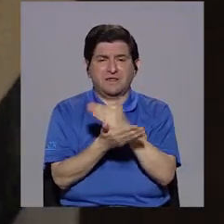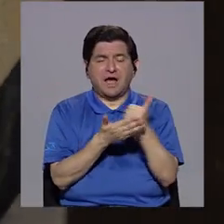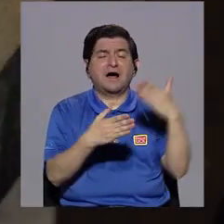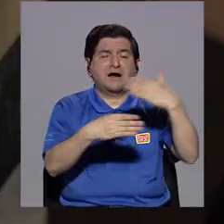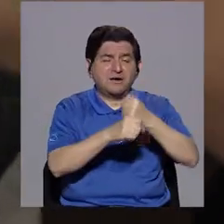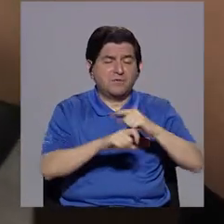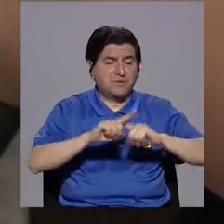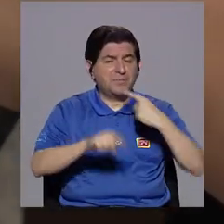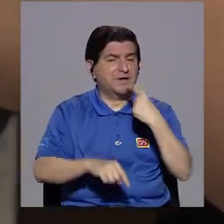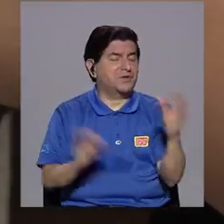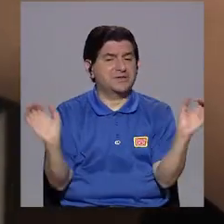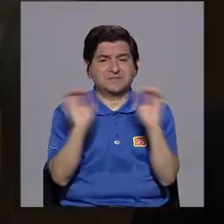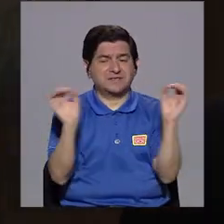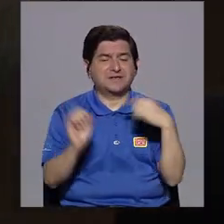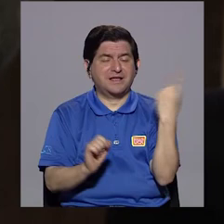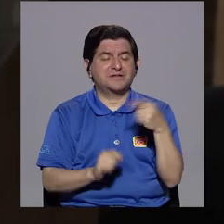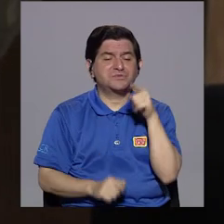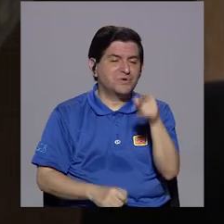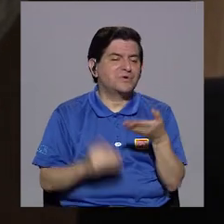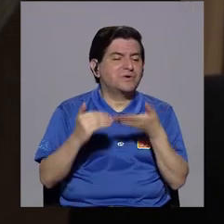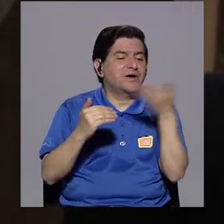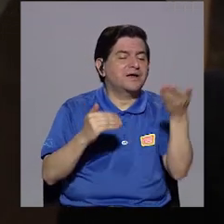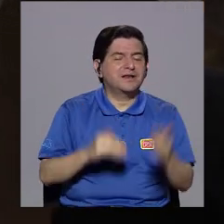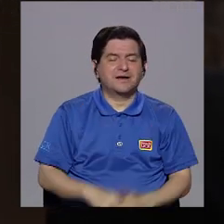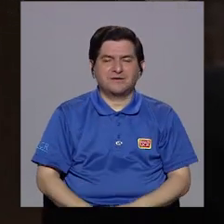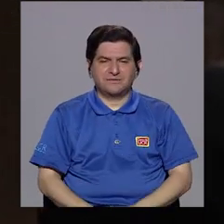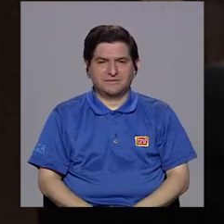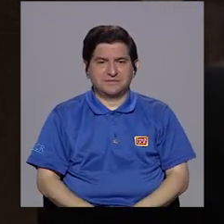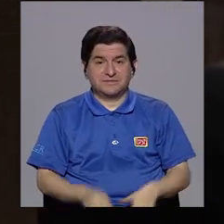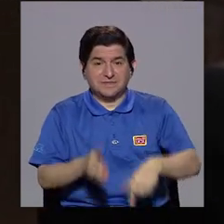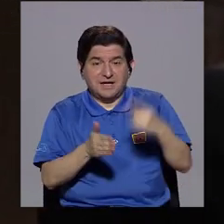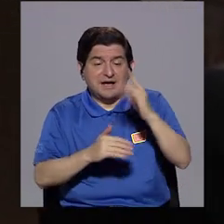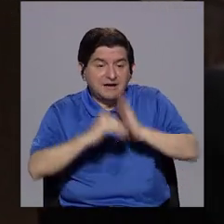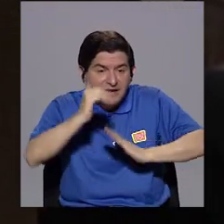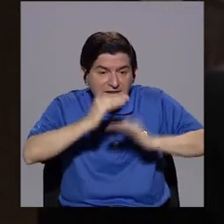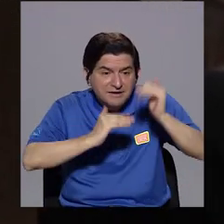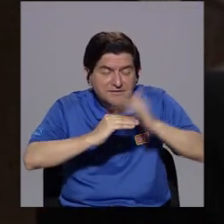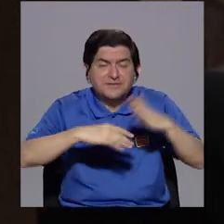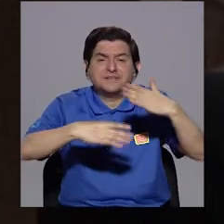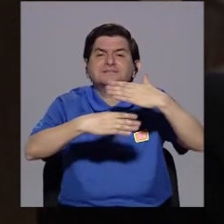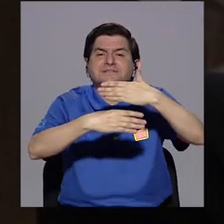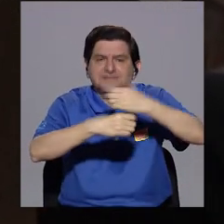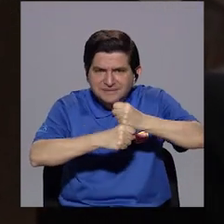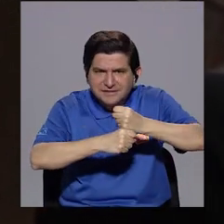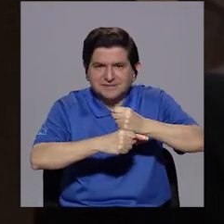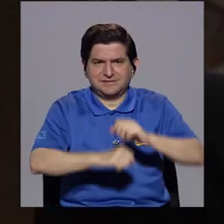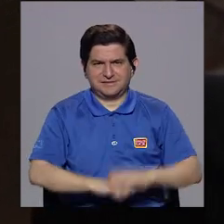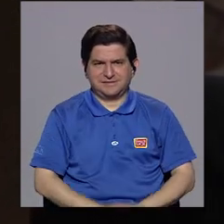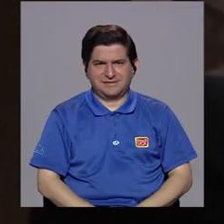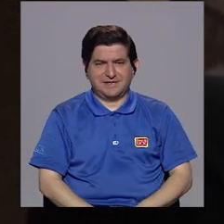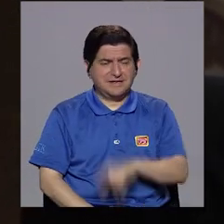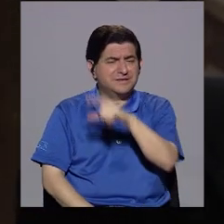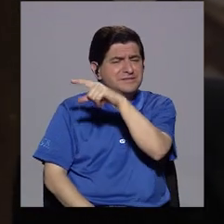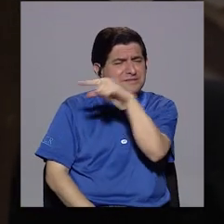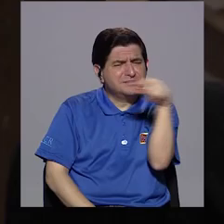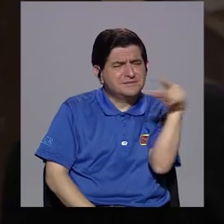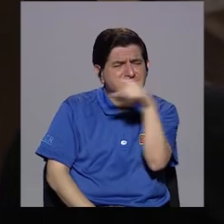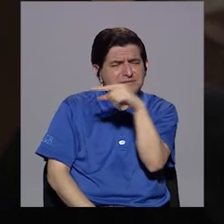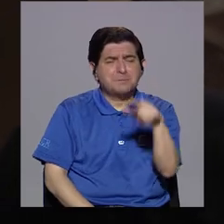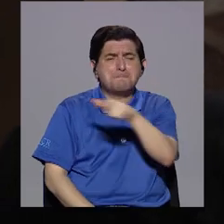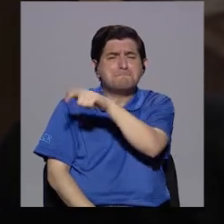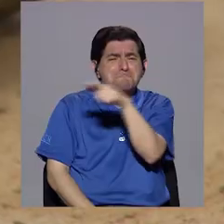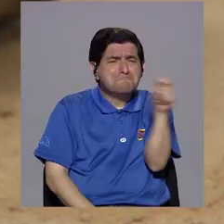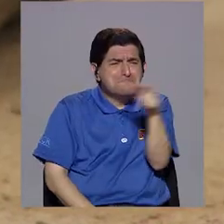crea algo y no hay nada que decir más que el objeto que está ahí enfrente, a veces la construcción se va haciendo